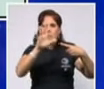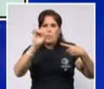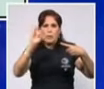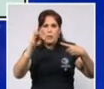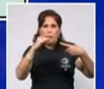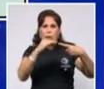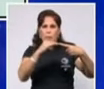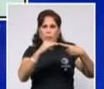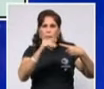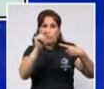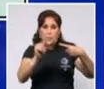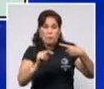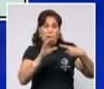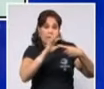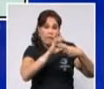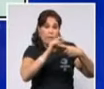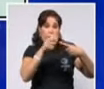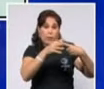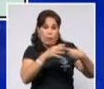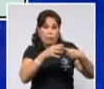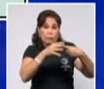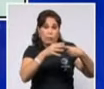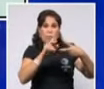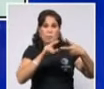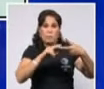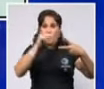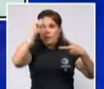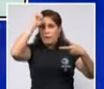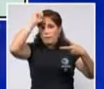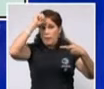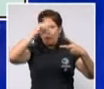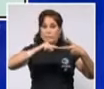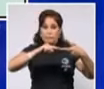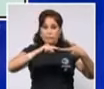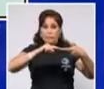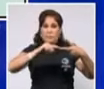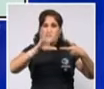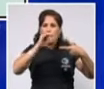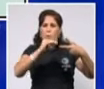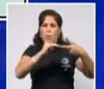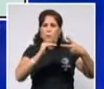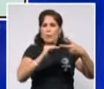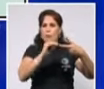6.857.000 casos, la India con